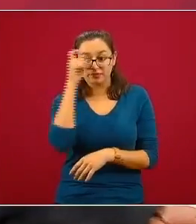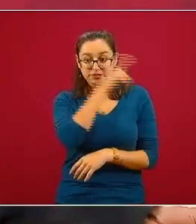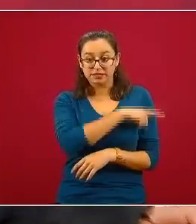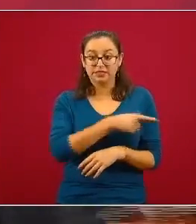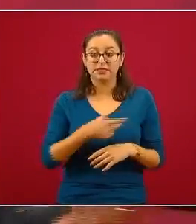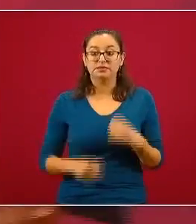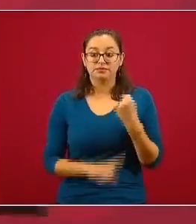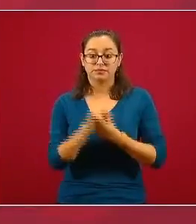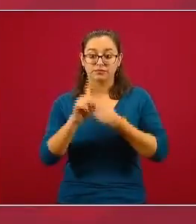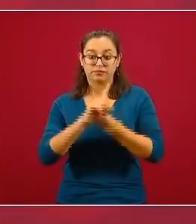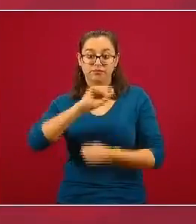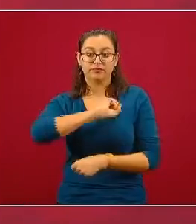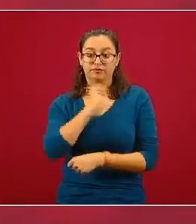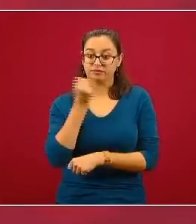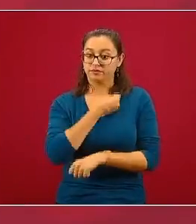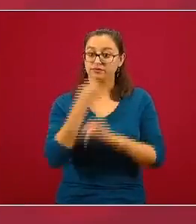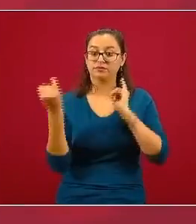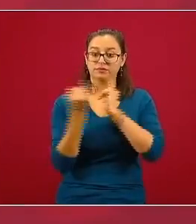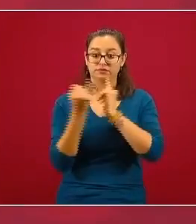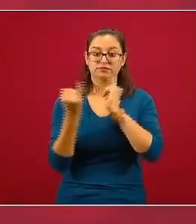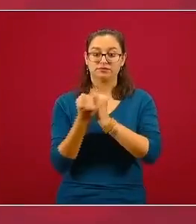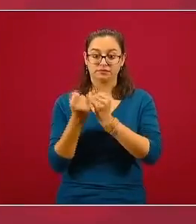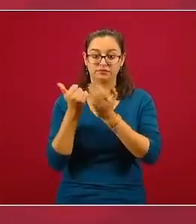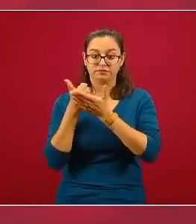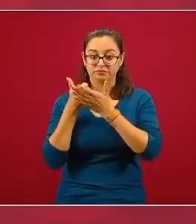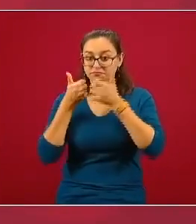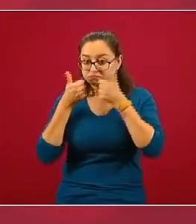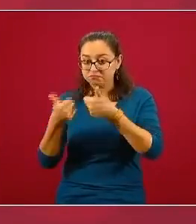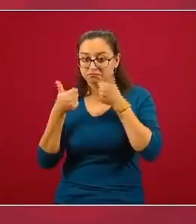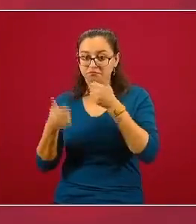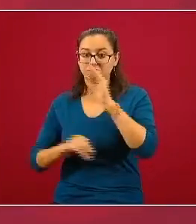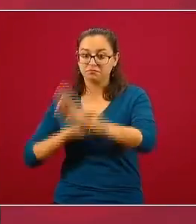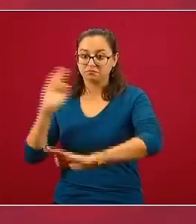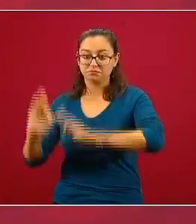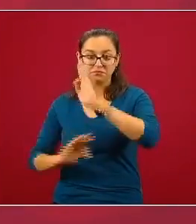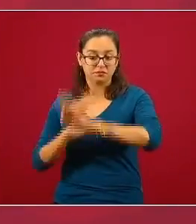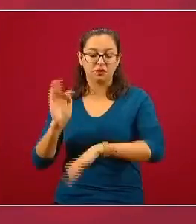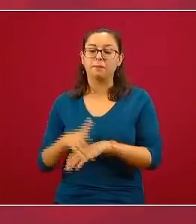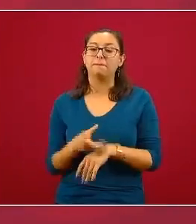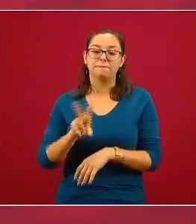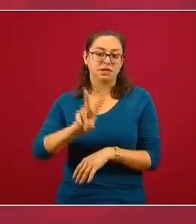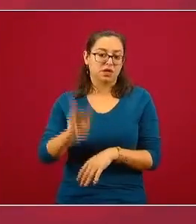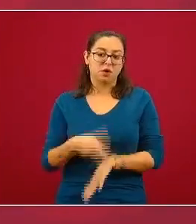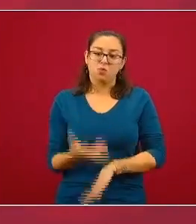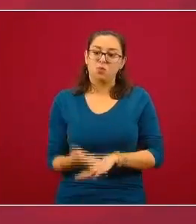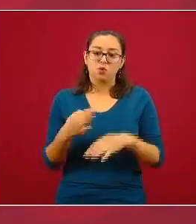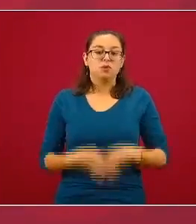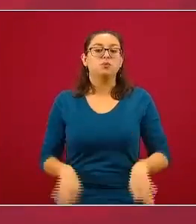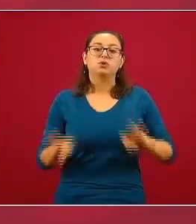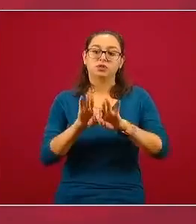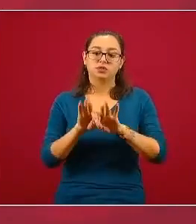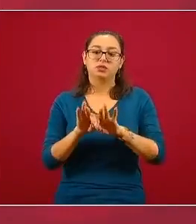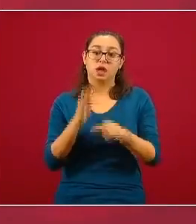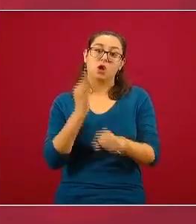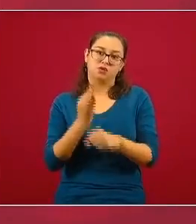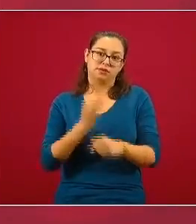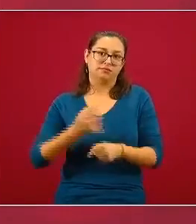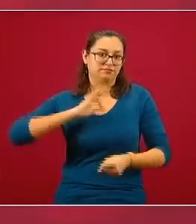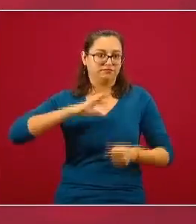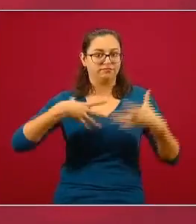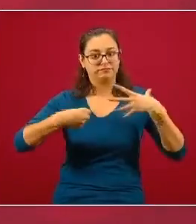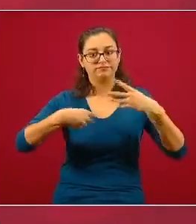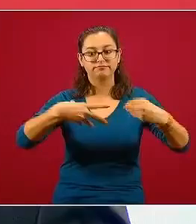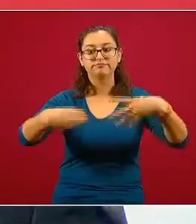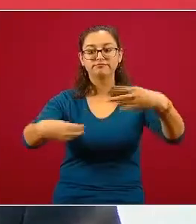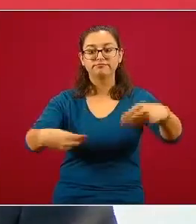problemas de salud, gracias, que atiende. Y, por supuesto, es muy importante también para una epidemia como